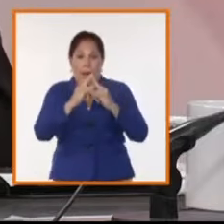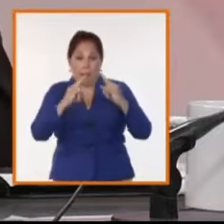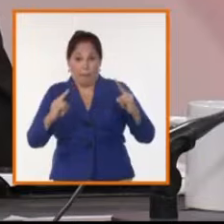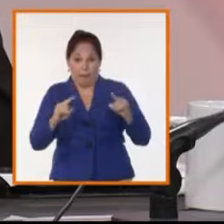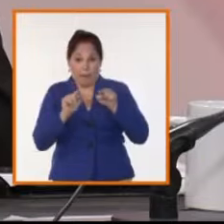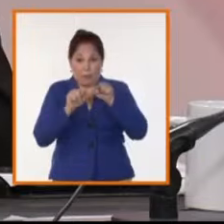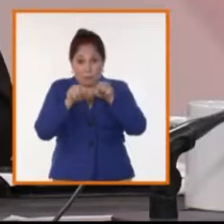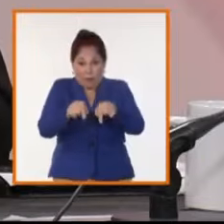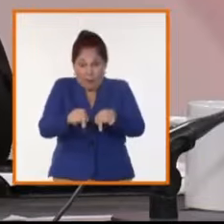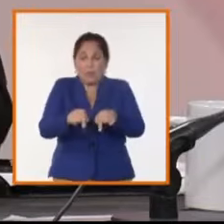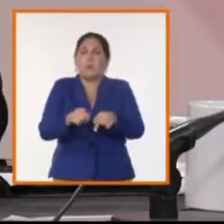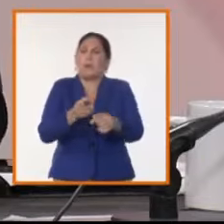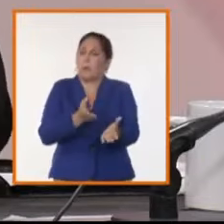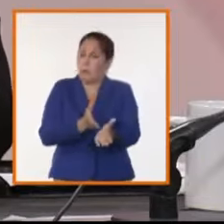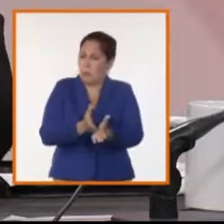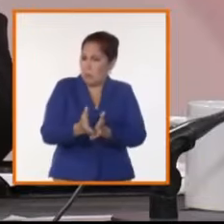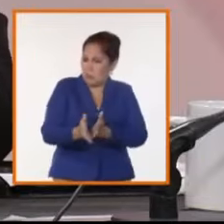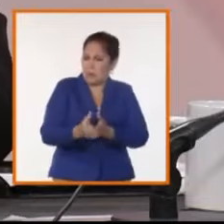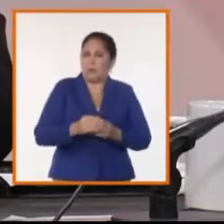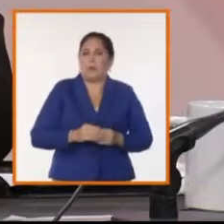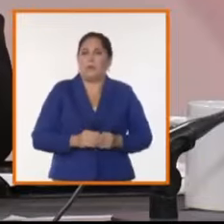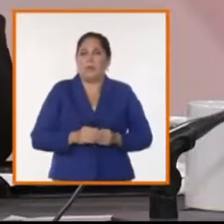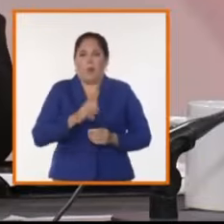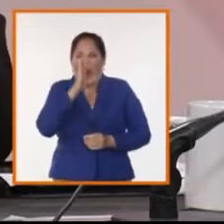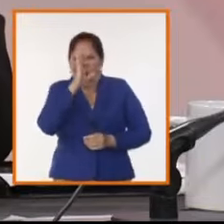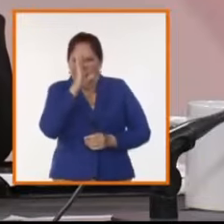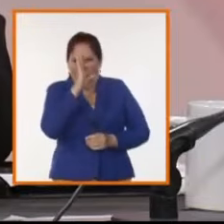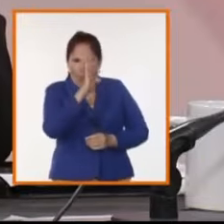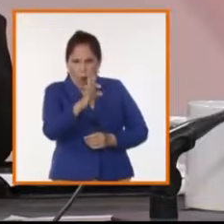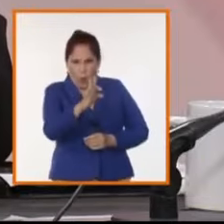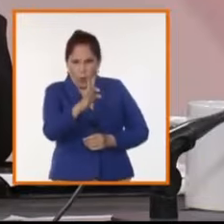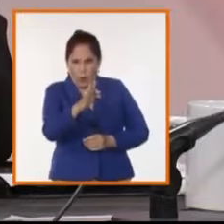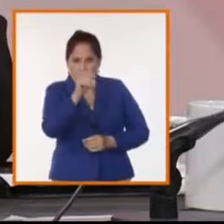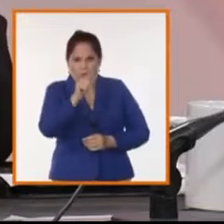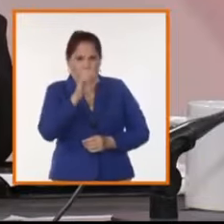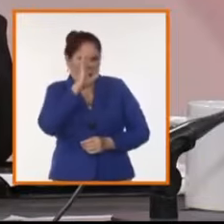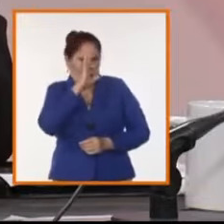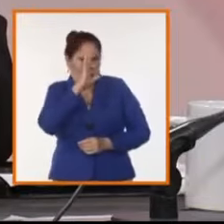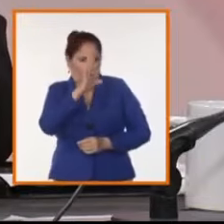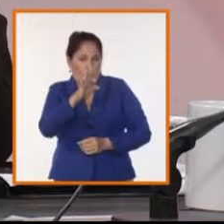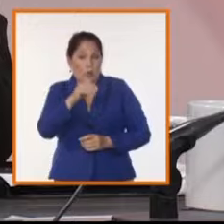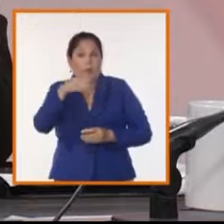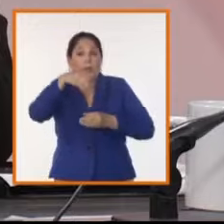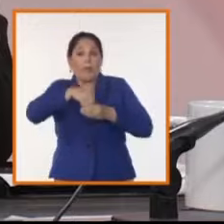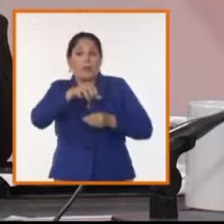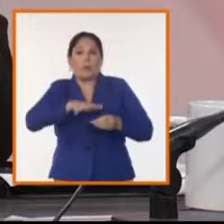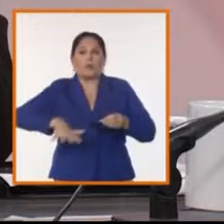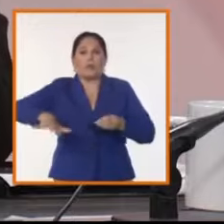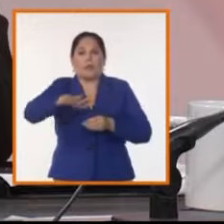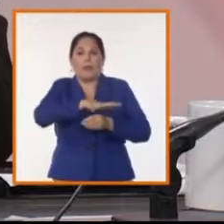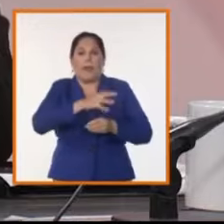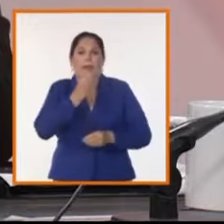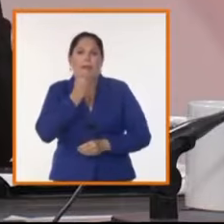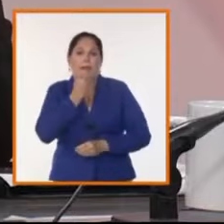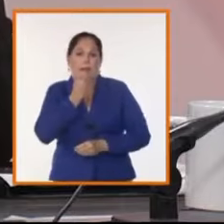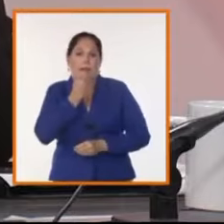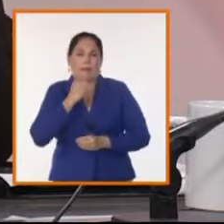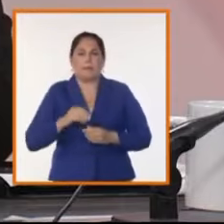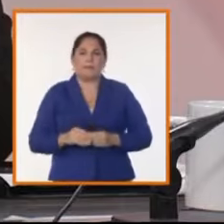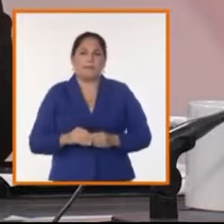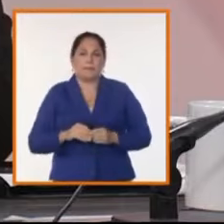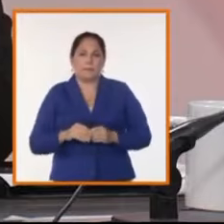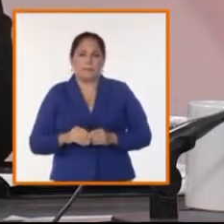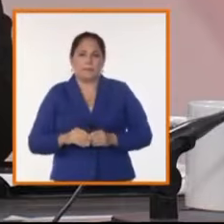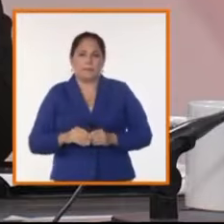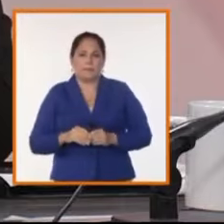refugiados y sigue el lenguaje de odio que ha calado profundamente en la sociedad Israel y que lleva incluso a pedidos como